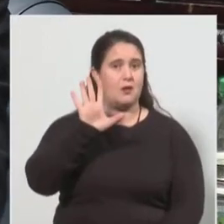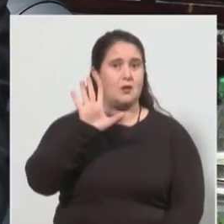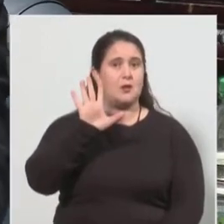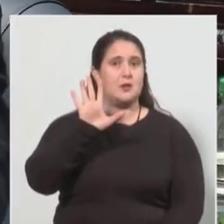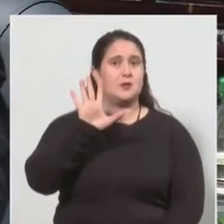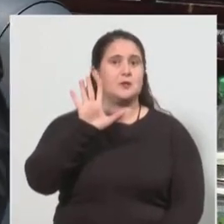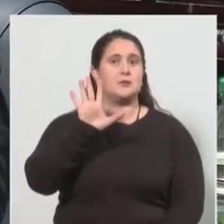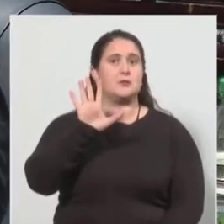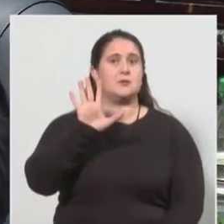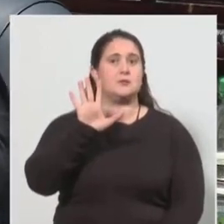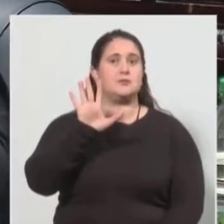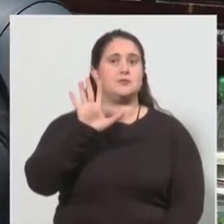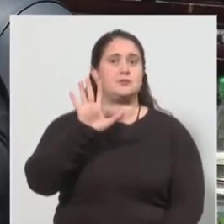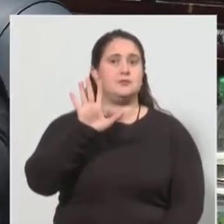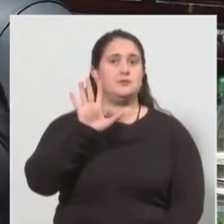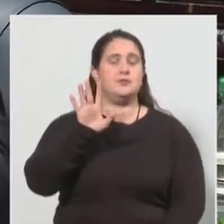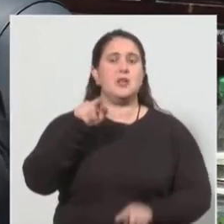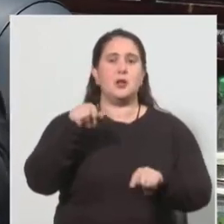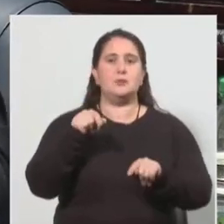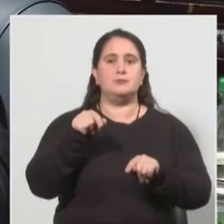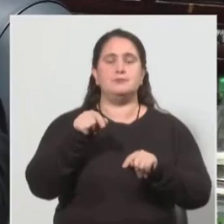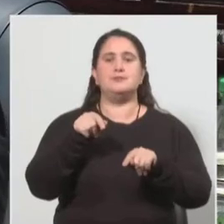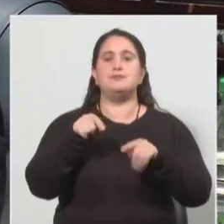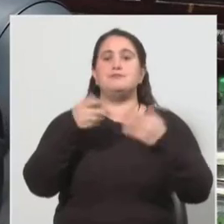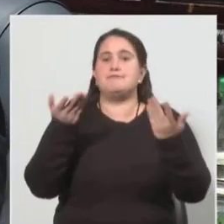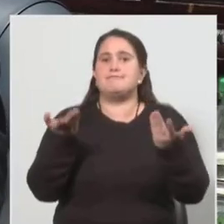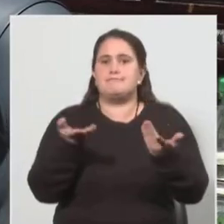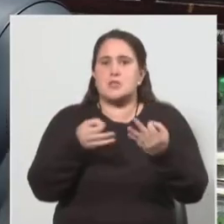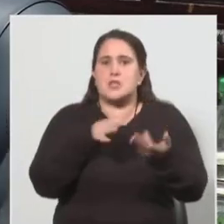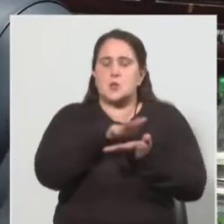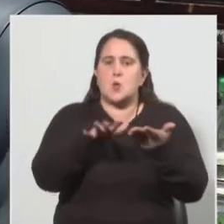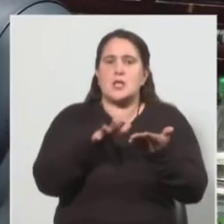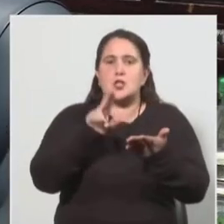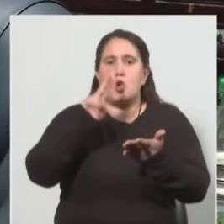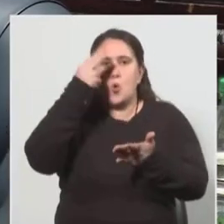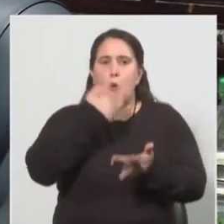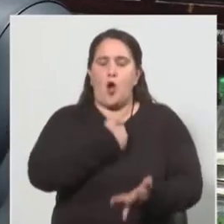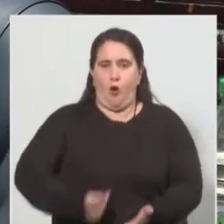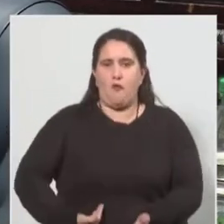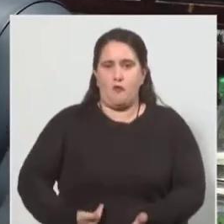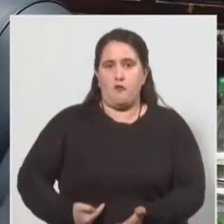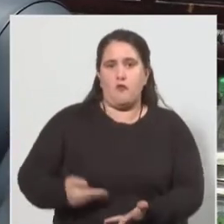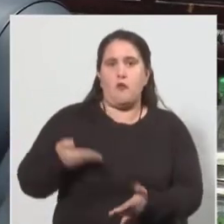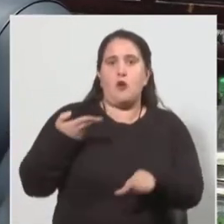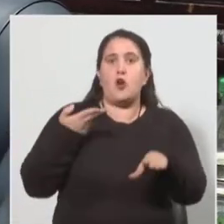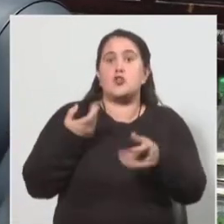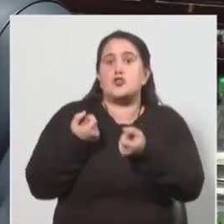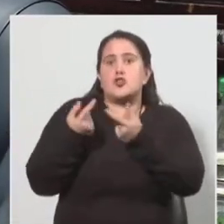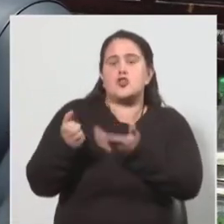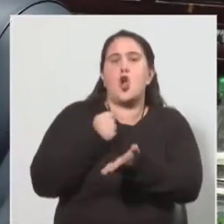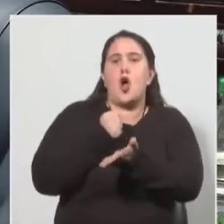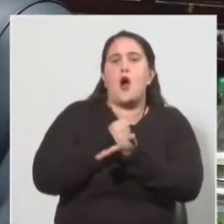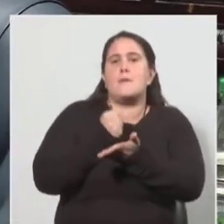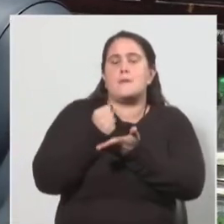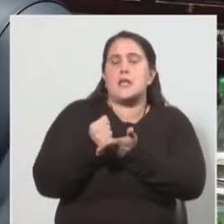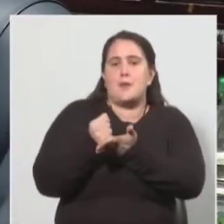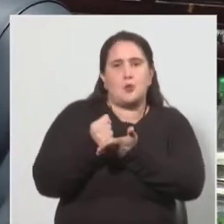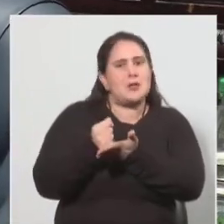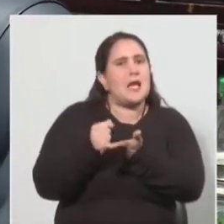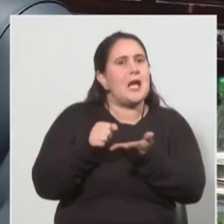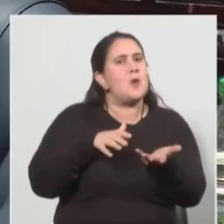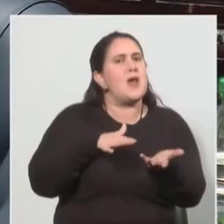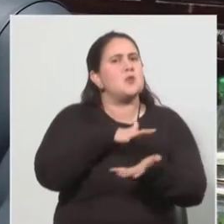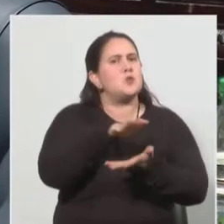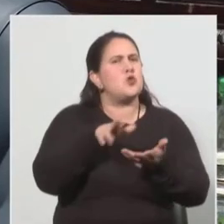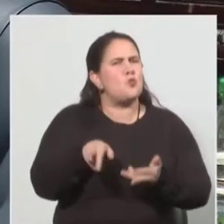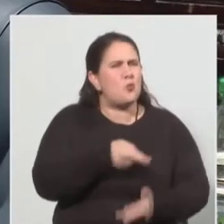estamos ante un episodio en el que el gobierno uruguayo expidió, en circunstancias